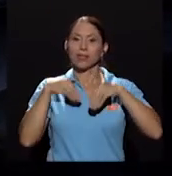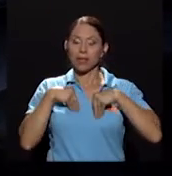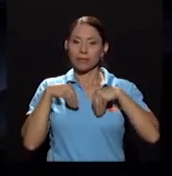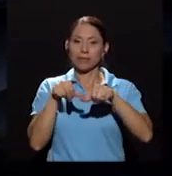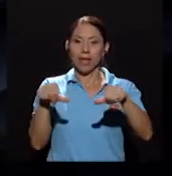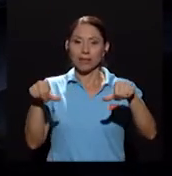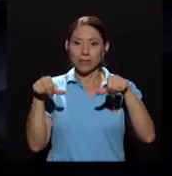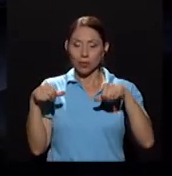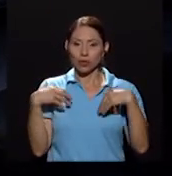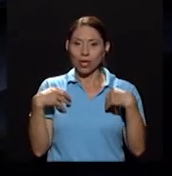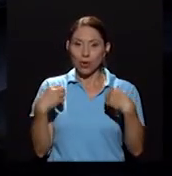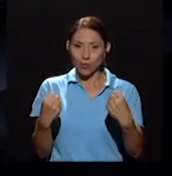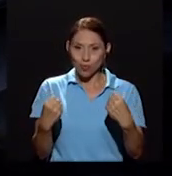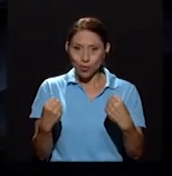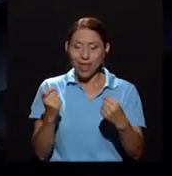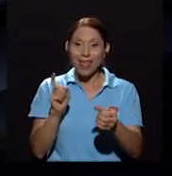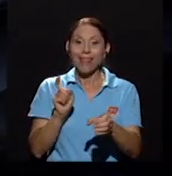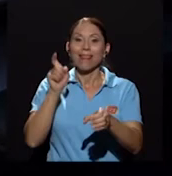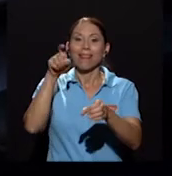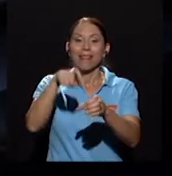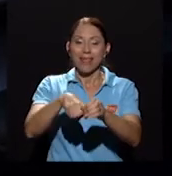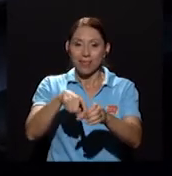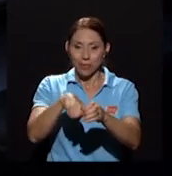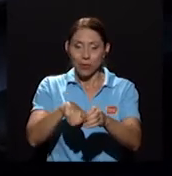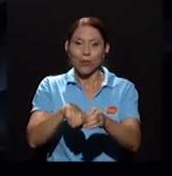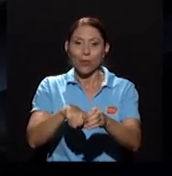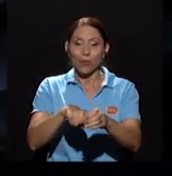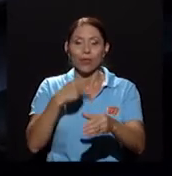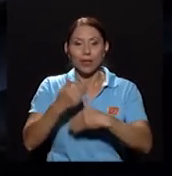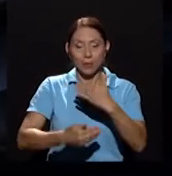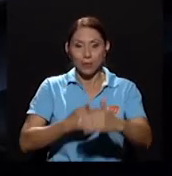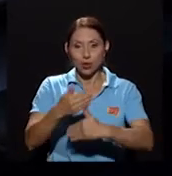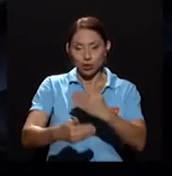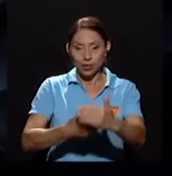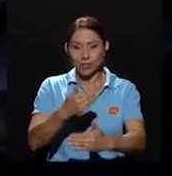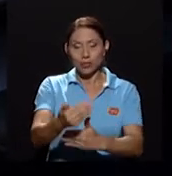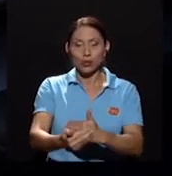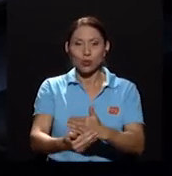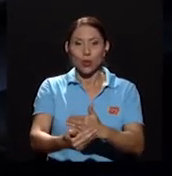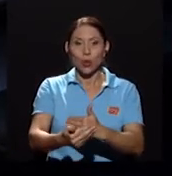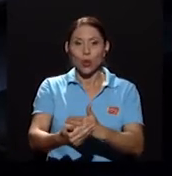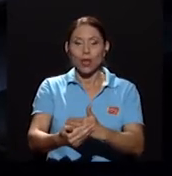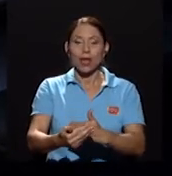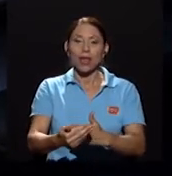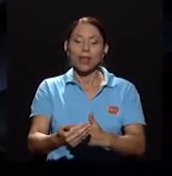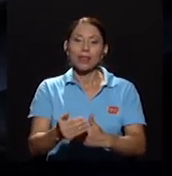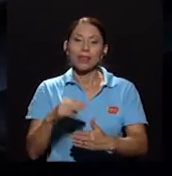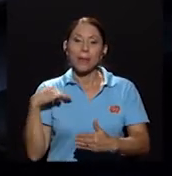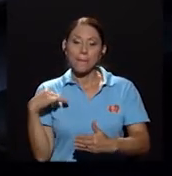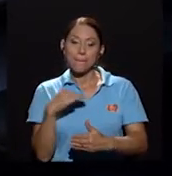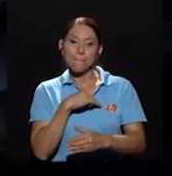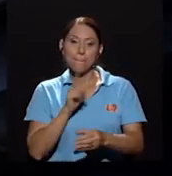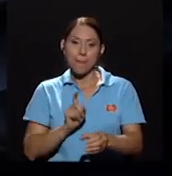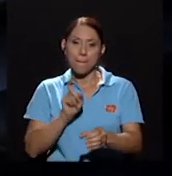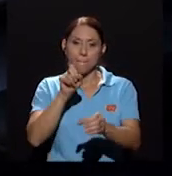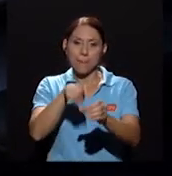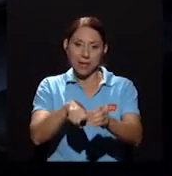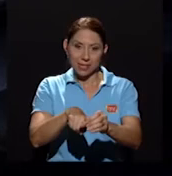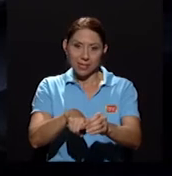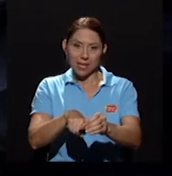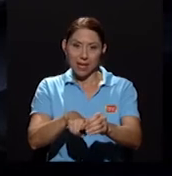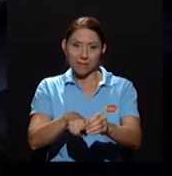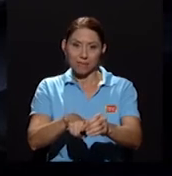salud dentro de el proceso de membresía de la